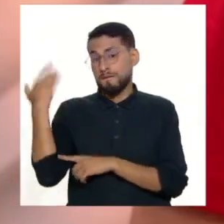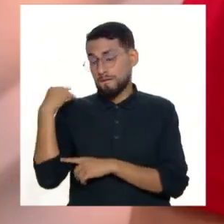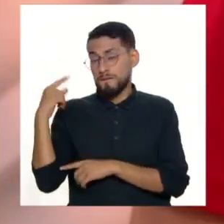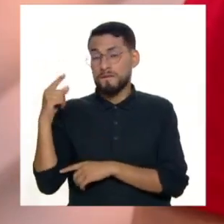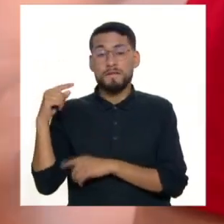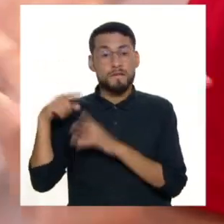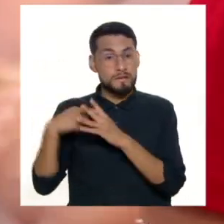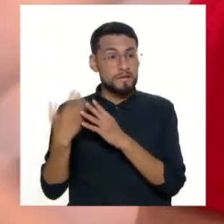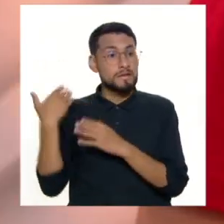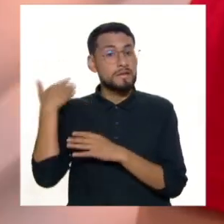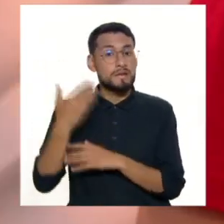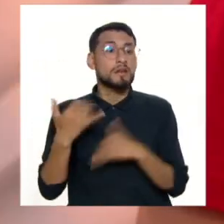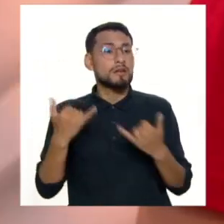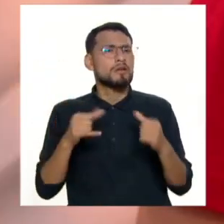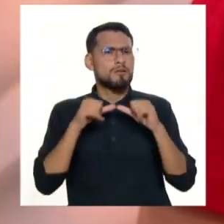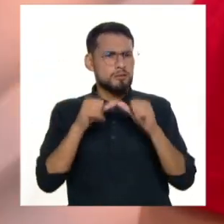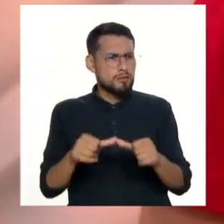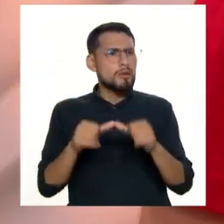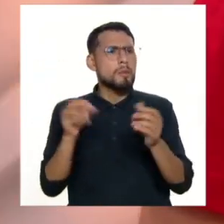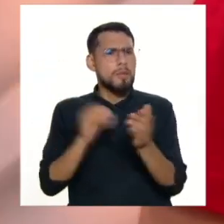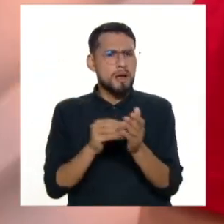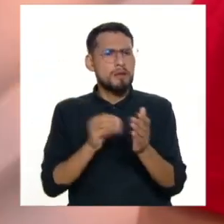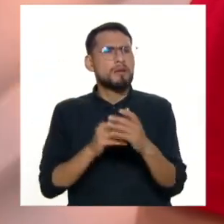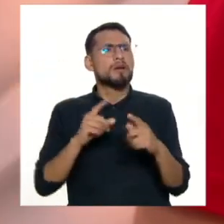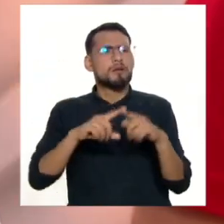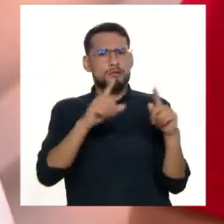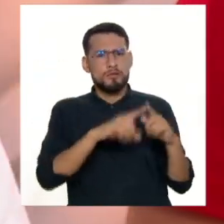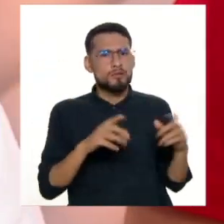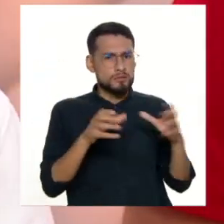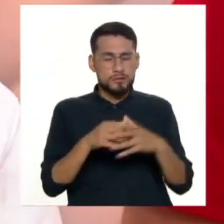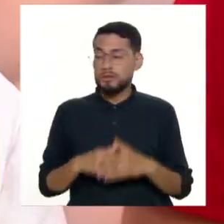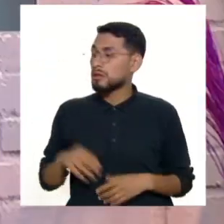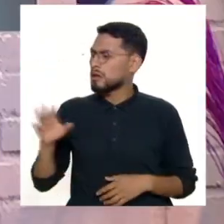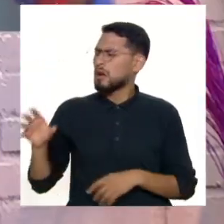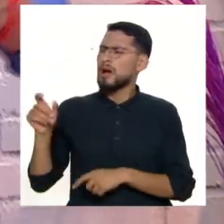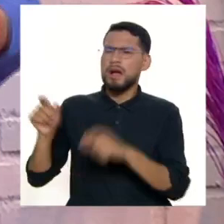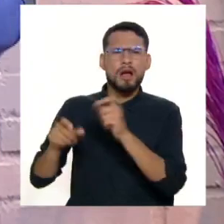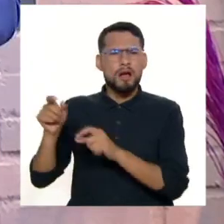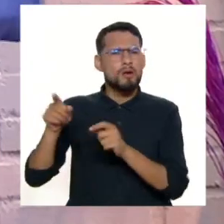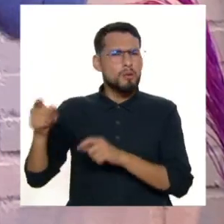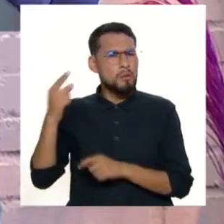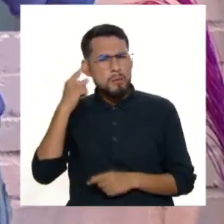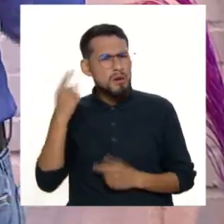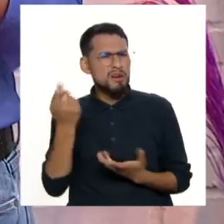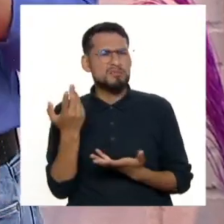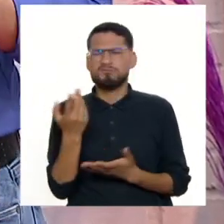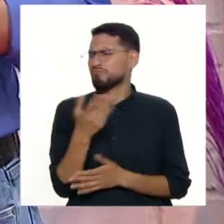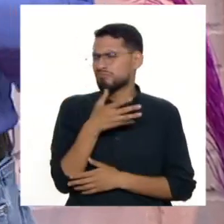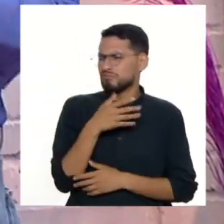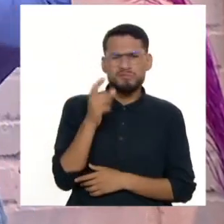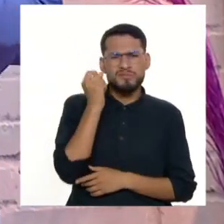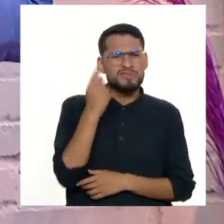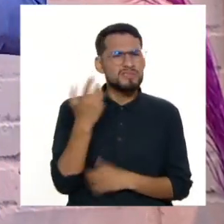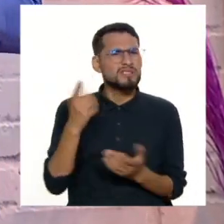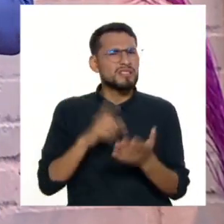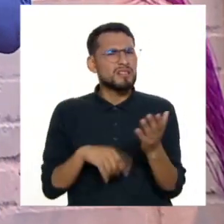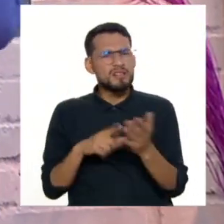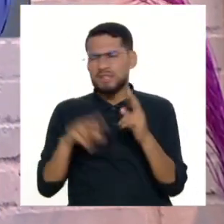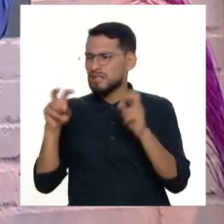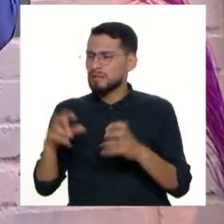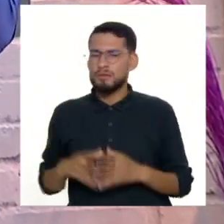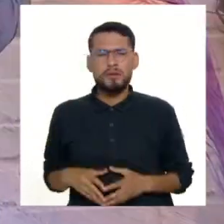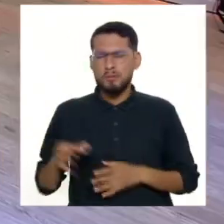este año, y la idea es que se puedan sumar muchas más instituciones. Ahora, para que la gente que nos está escuchando y que de repente no están familiarizadas con este